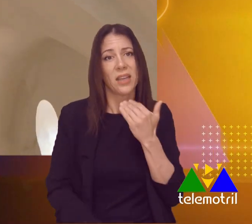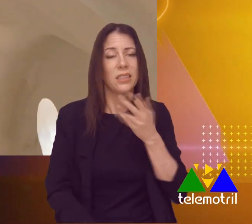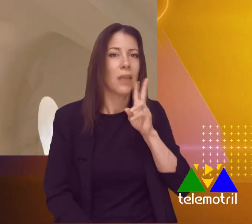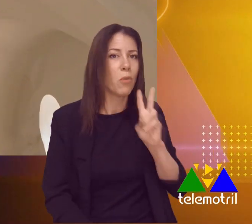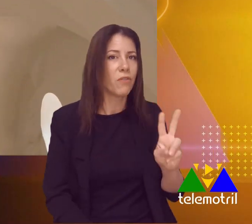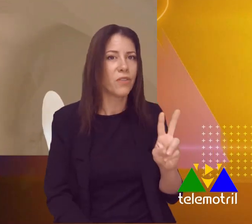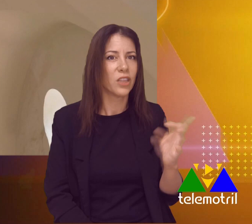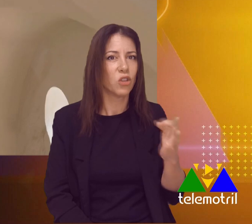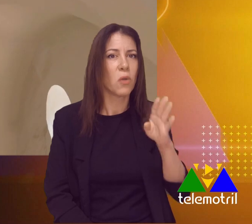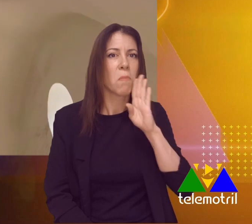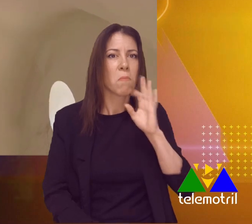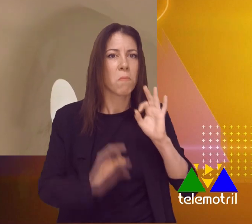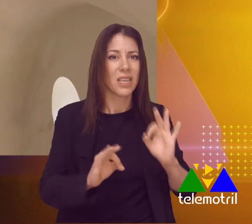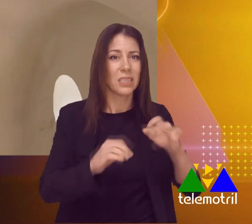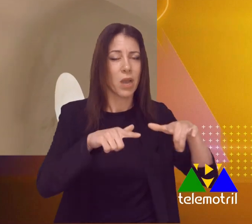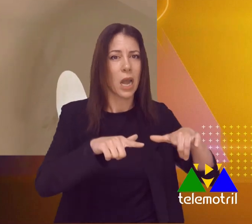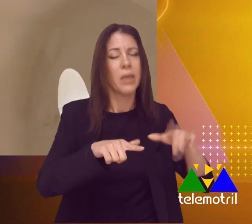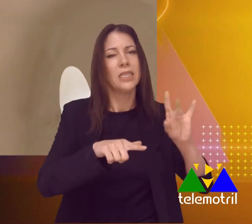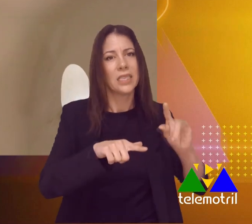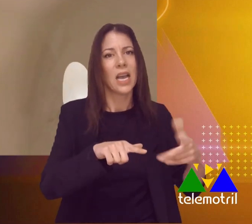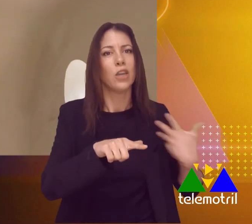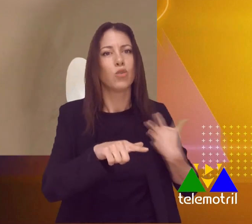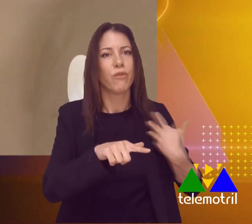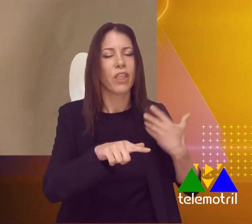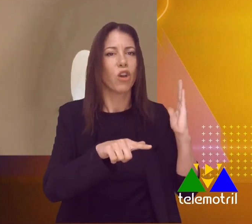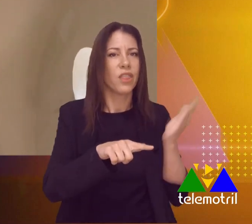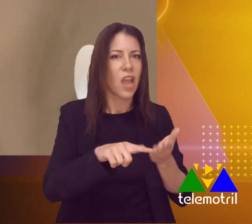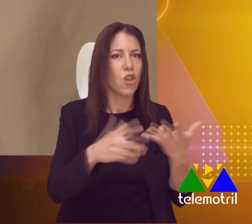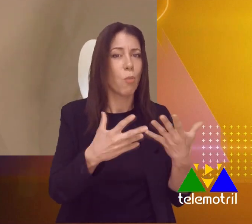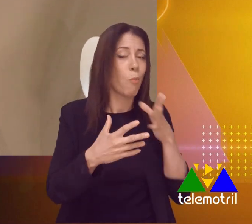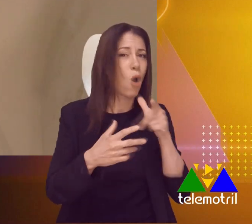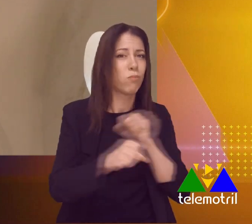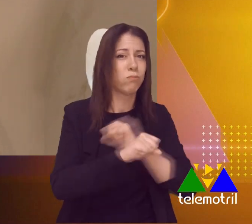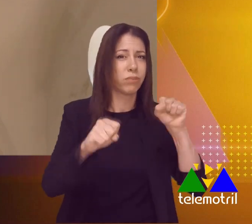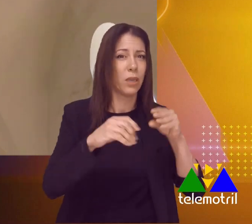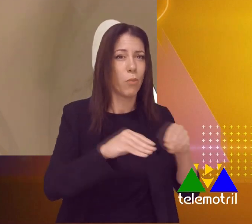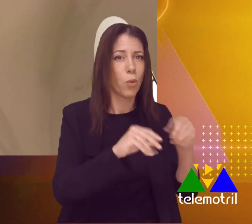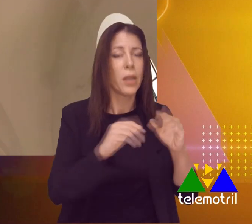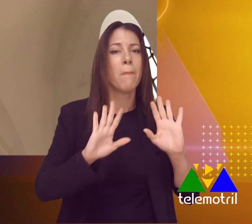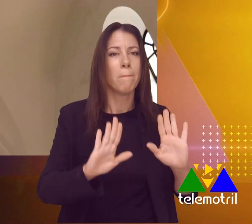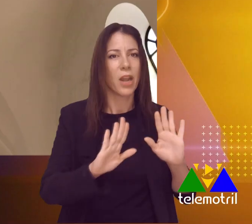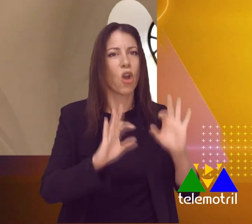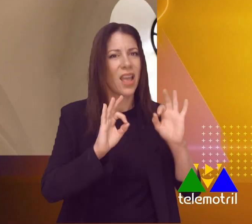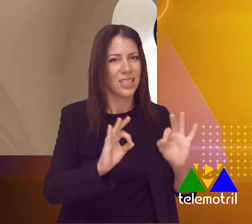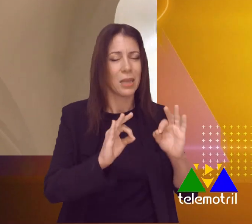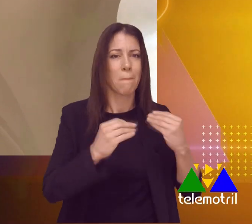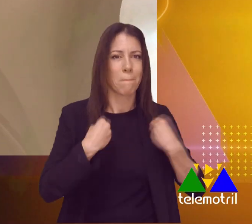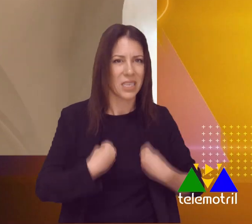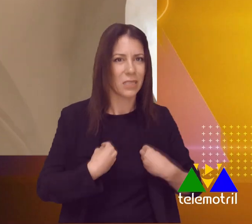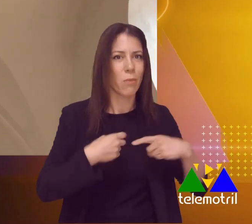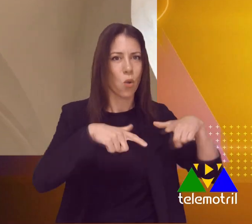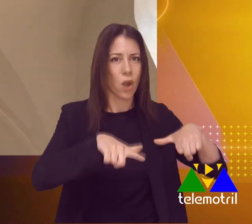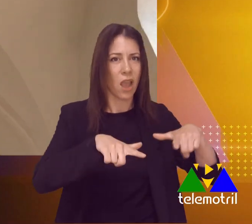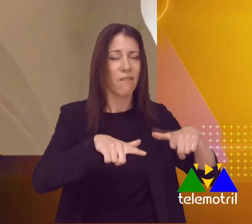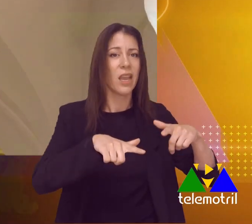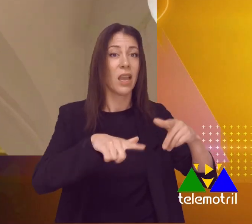viendo la misma nave, aunque sufriera daños con el polvorín, la misma nave que con sus mismos materiales, con los mismos materiales